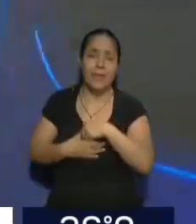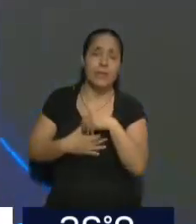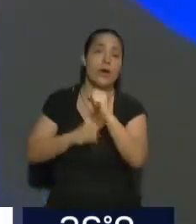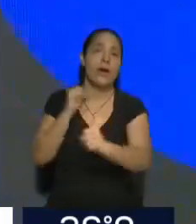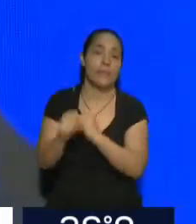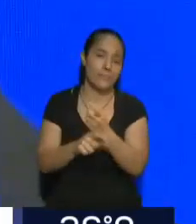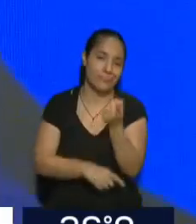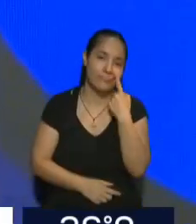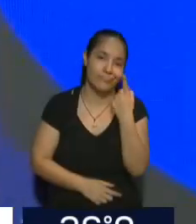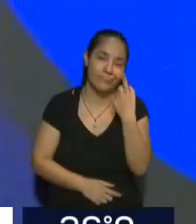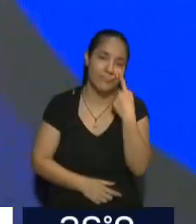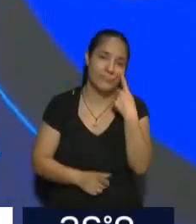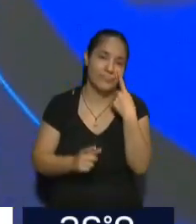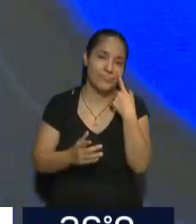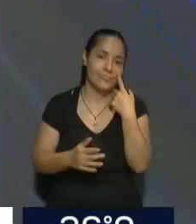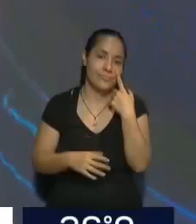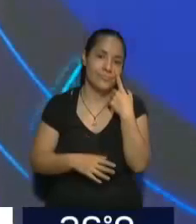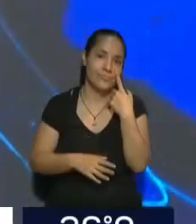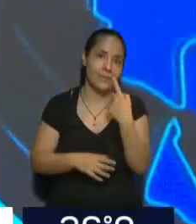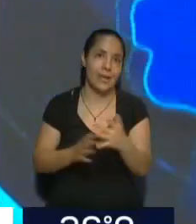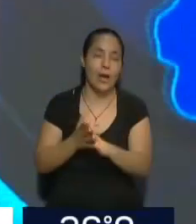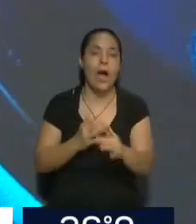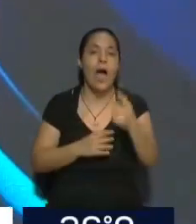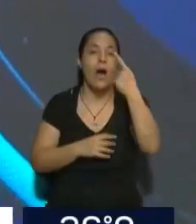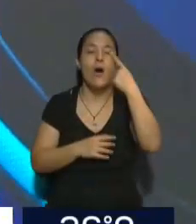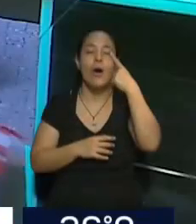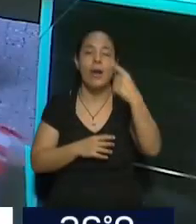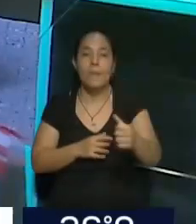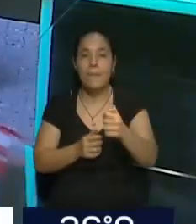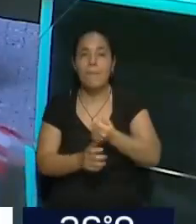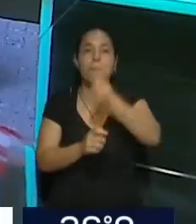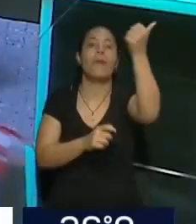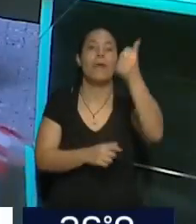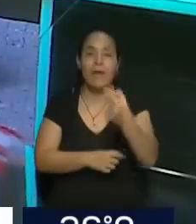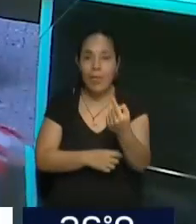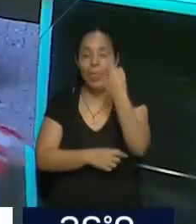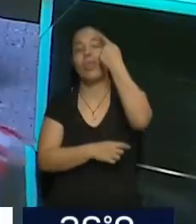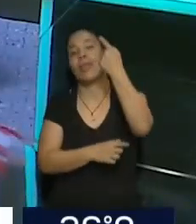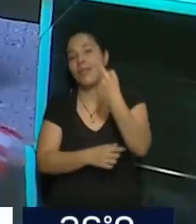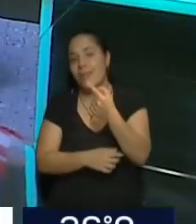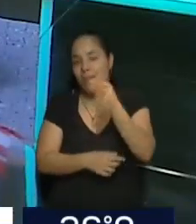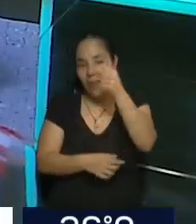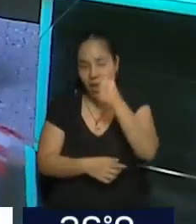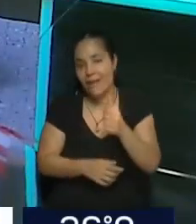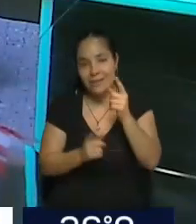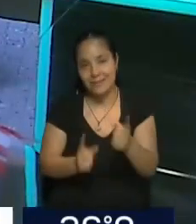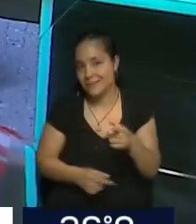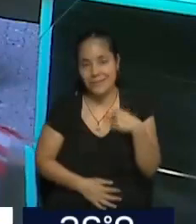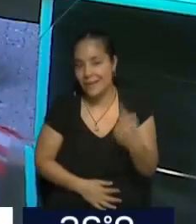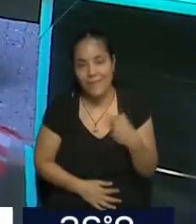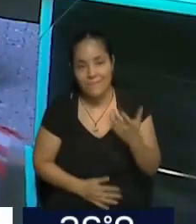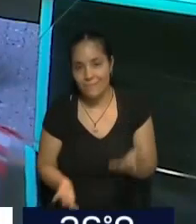ya famoso herido ocular por un corcho. O sea que básicamente lo que pedimos, como siempre,